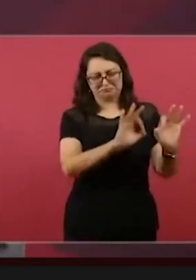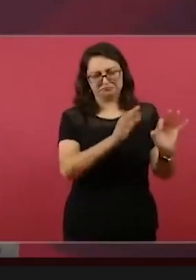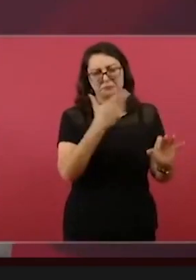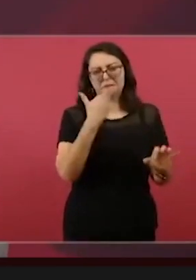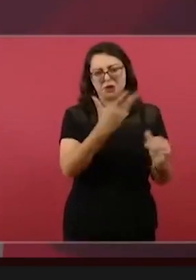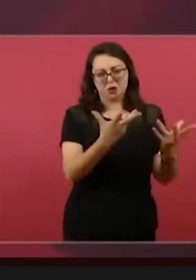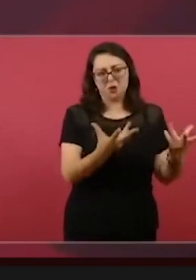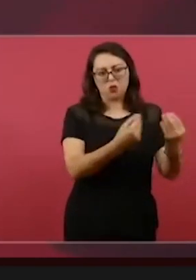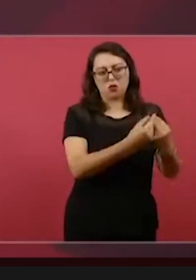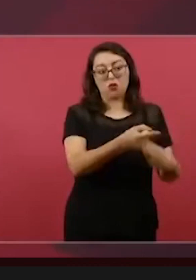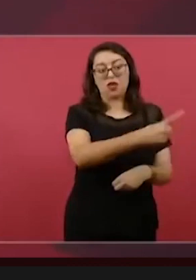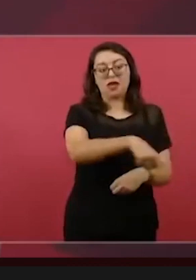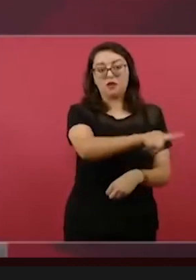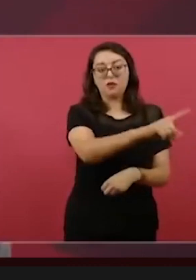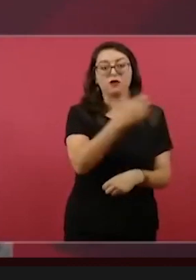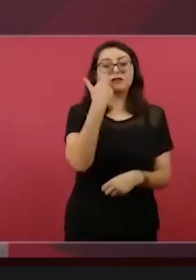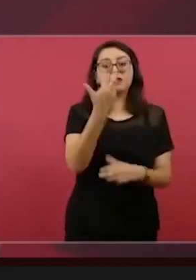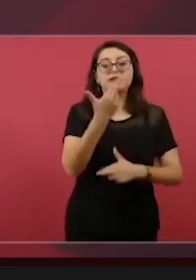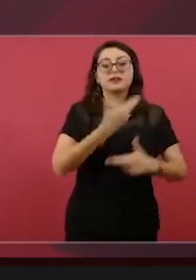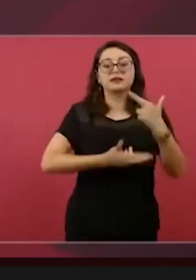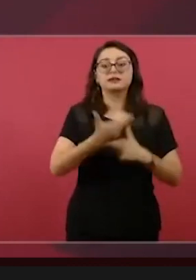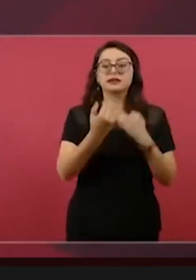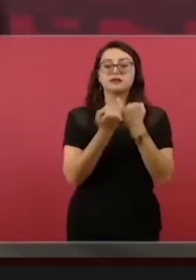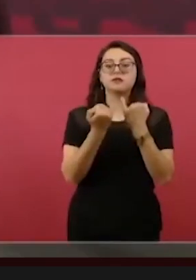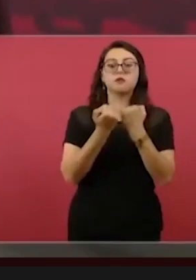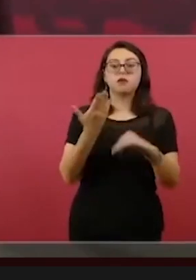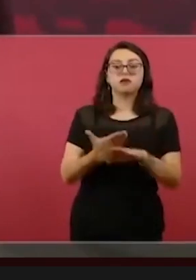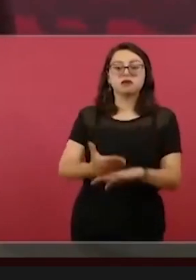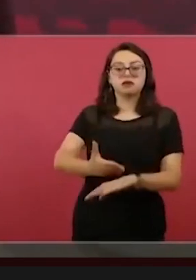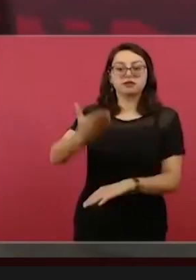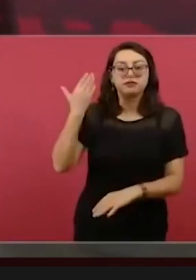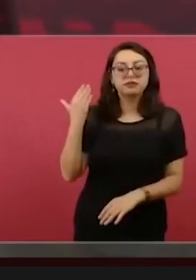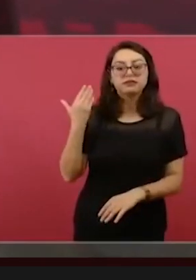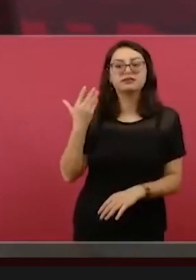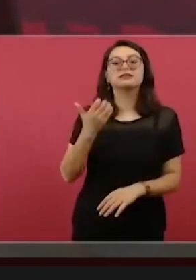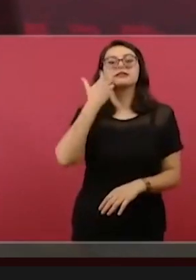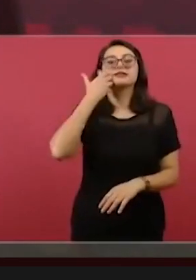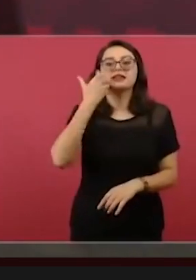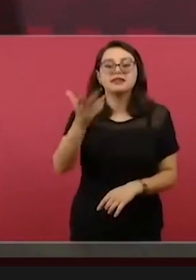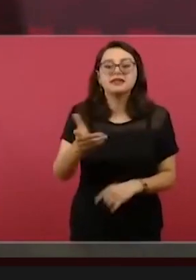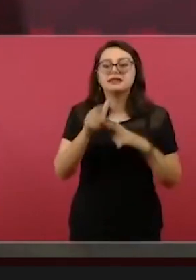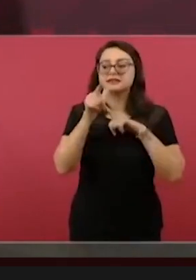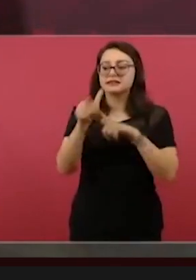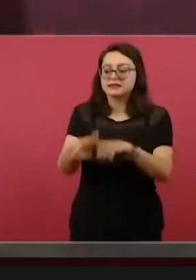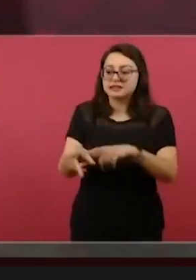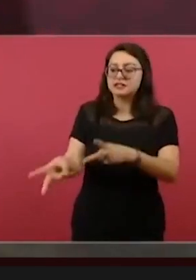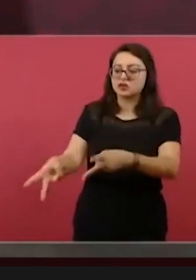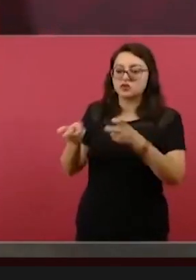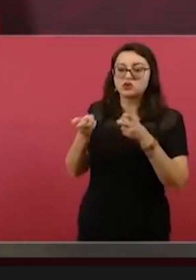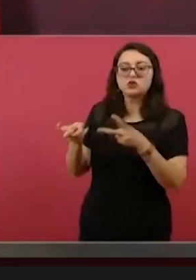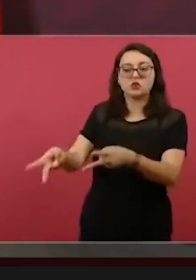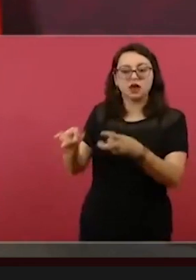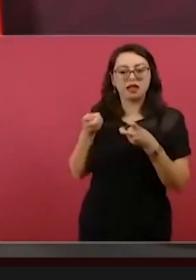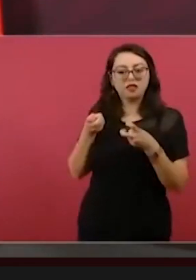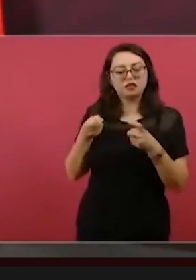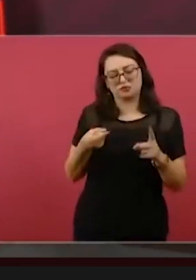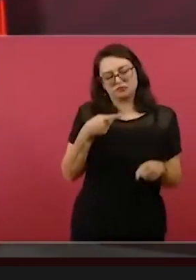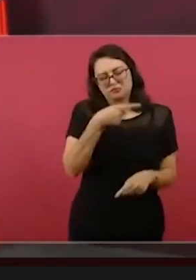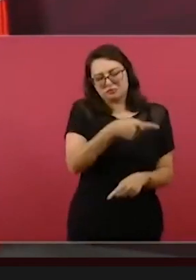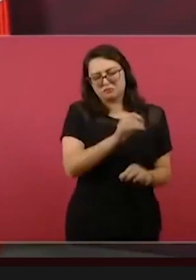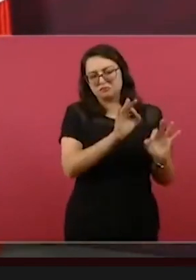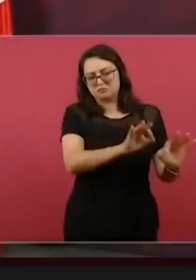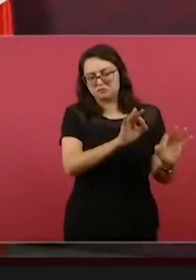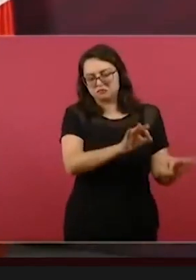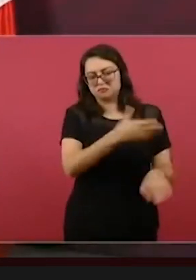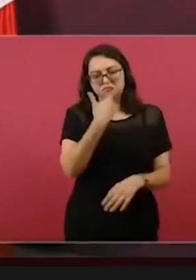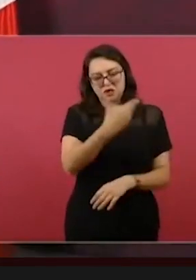con posturas antagónicas. Los otros datos no deben servir para que la autoridad minimice los problemas sociales, sus actos, conductas o la situación